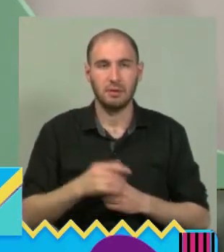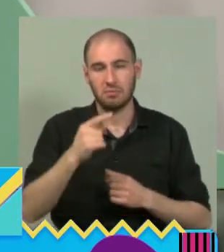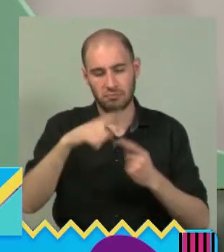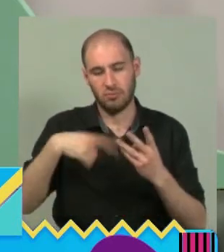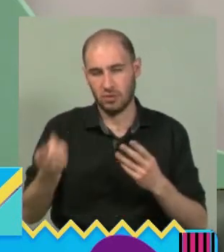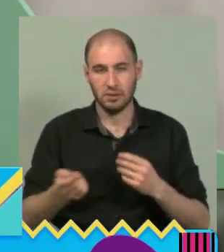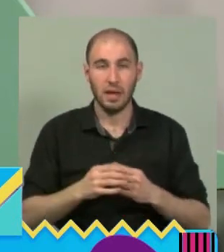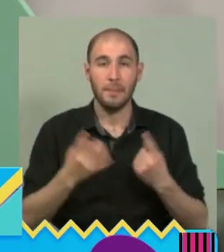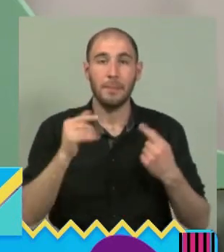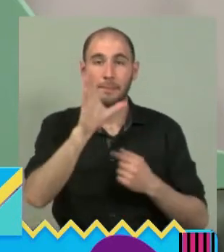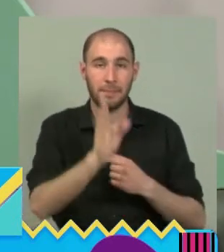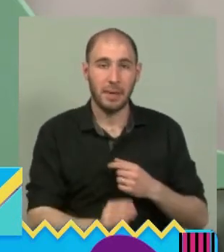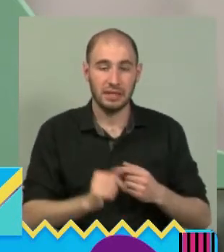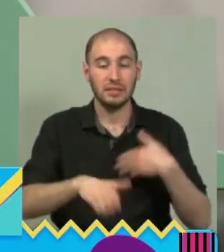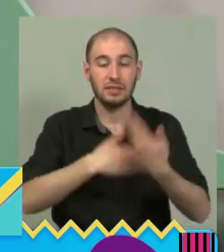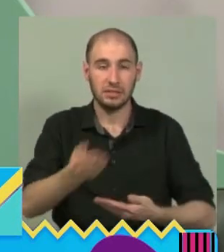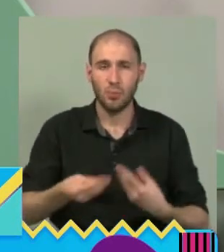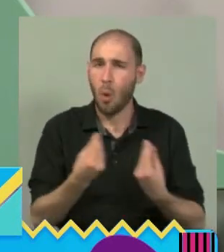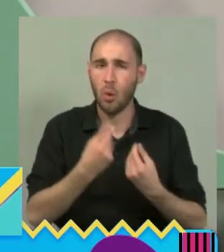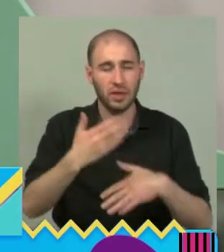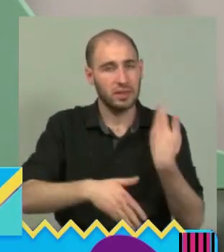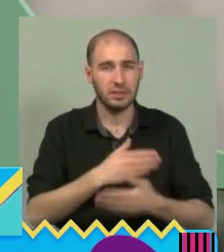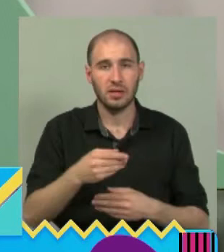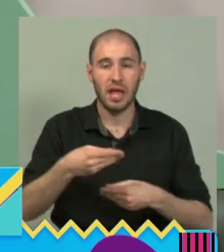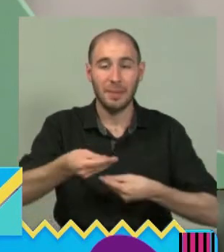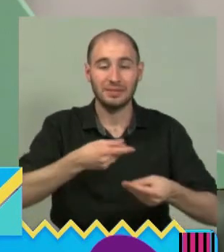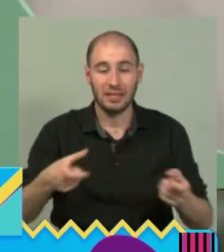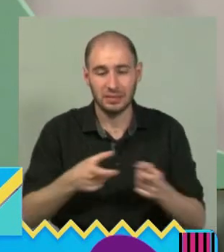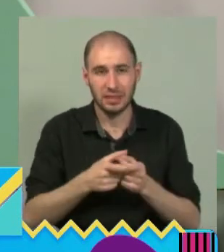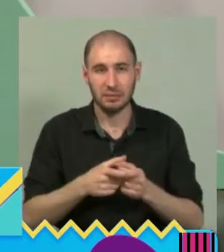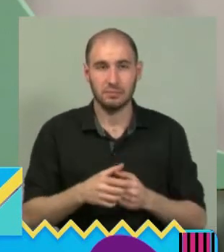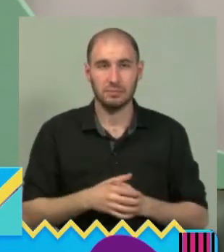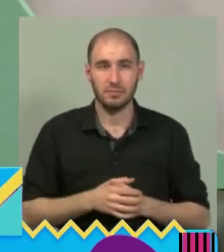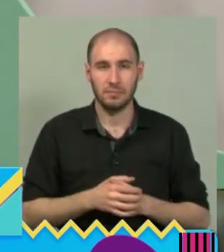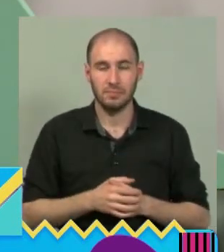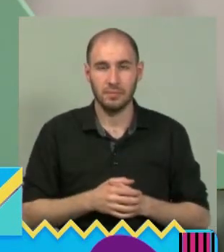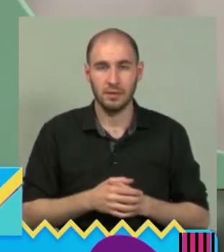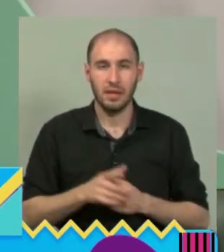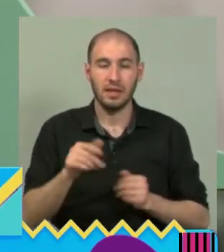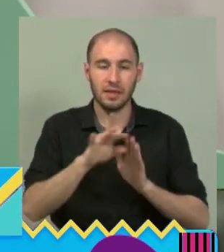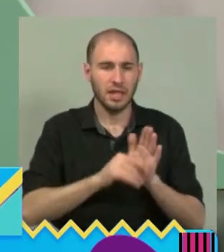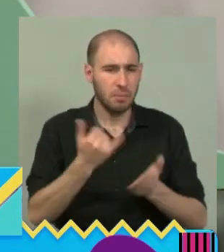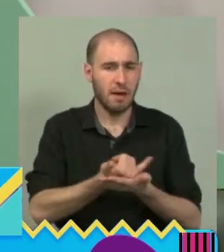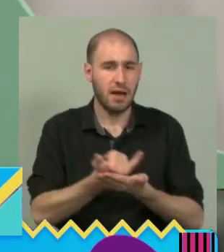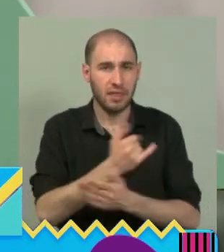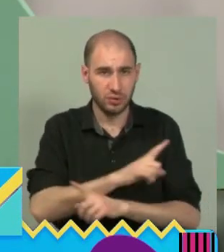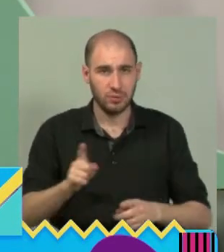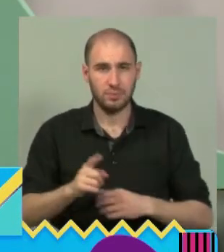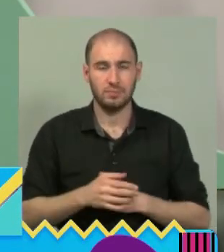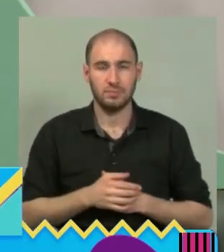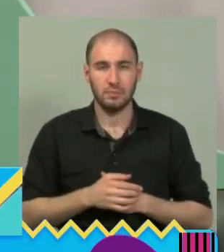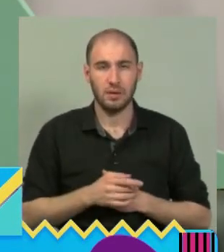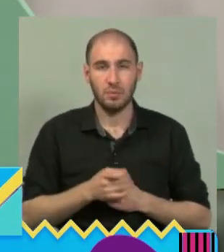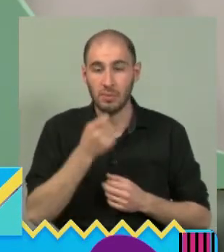más. Pero en el país han empezado a desarrollar muchas empresas junior, que me parece que esto no es un dato menor de nuestra economía. Es decir,